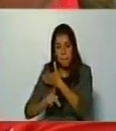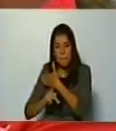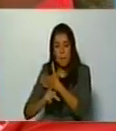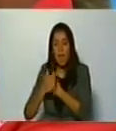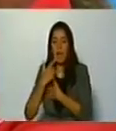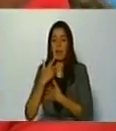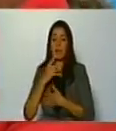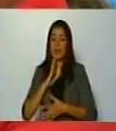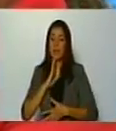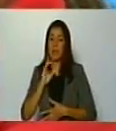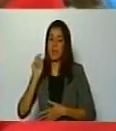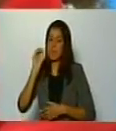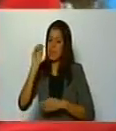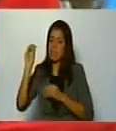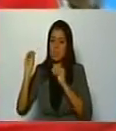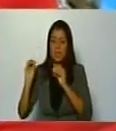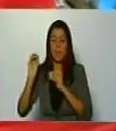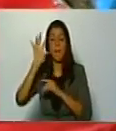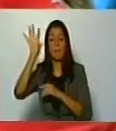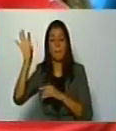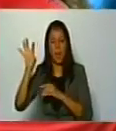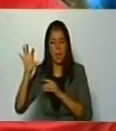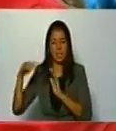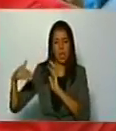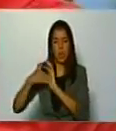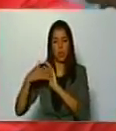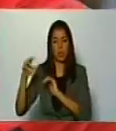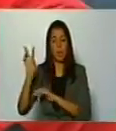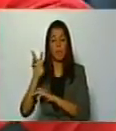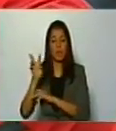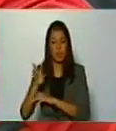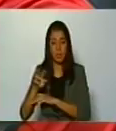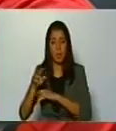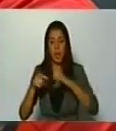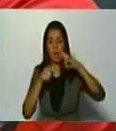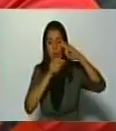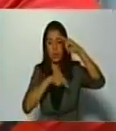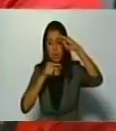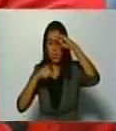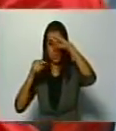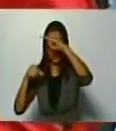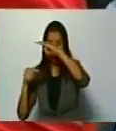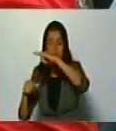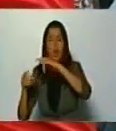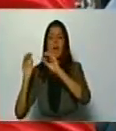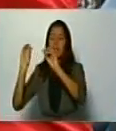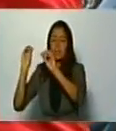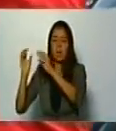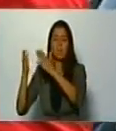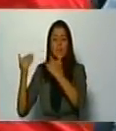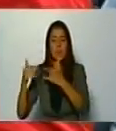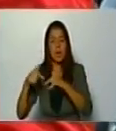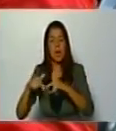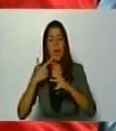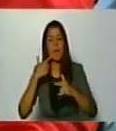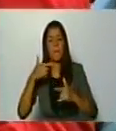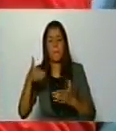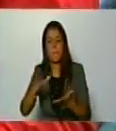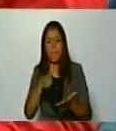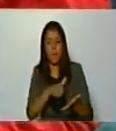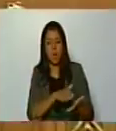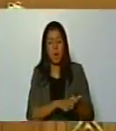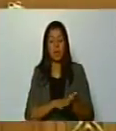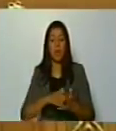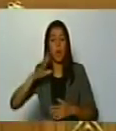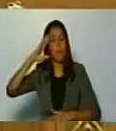al bloqueo económico de Venezuela, llaman a que nos bombardeen, nos asesinen, nos maten en las calles a través de una